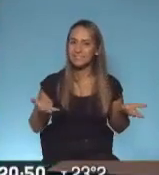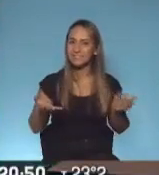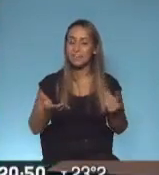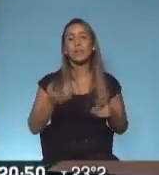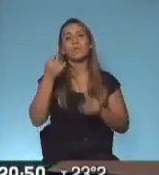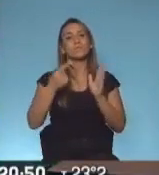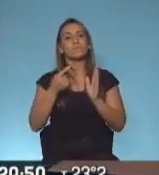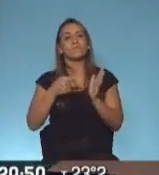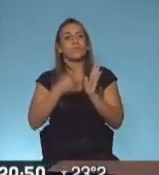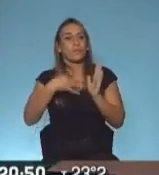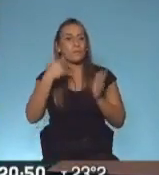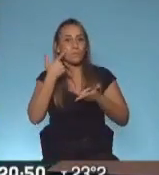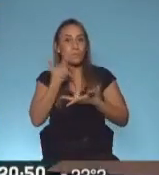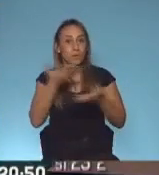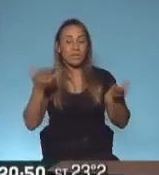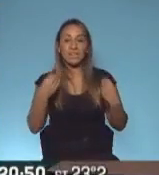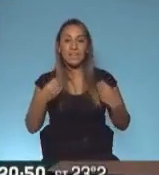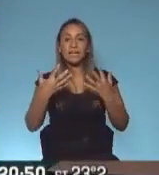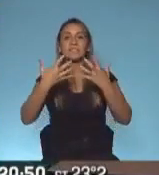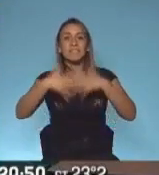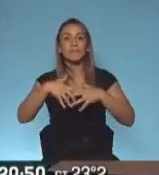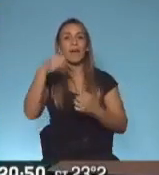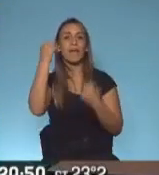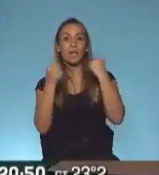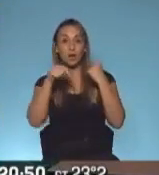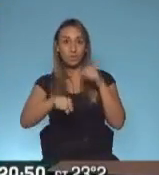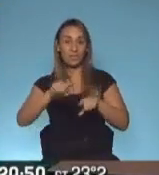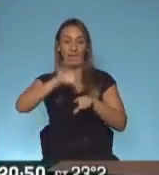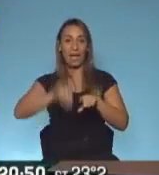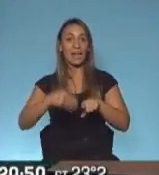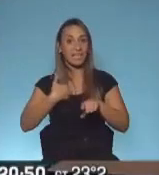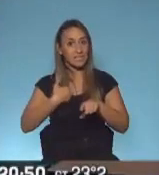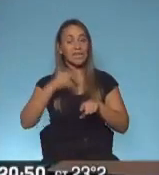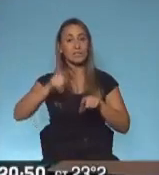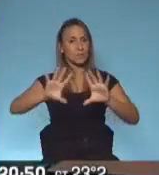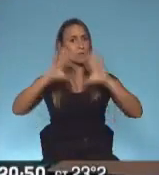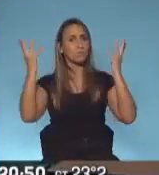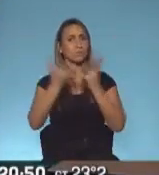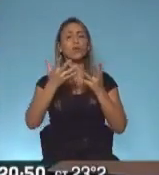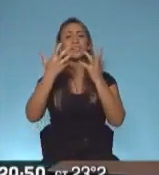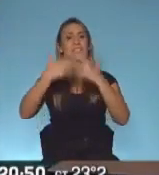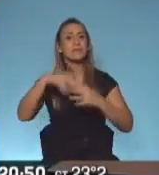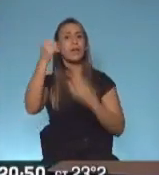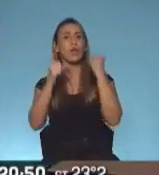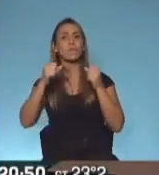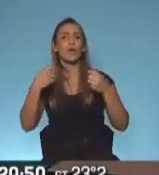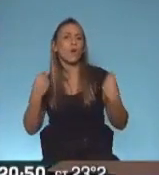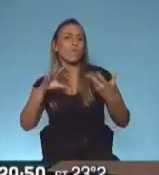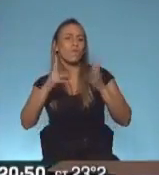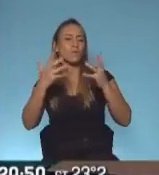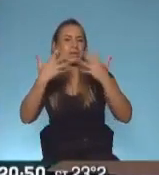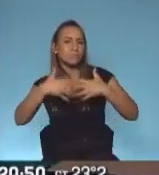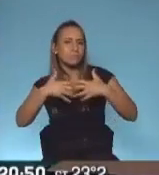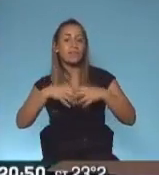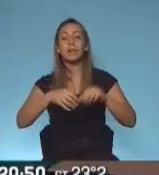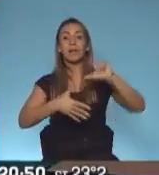es cómo funciona el sistema económico en la Argentina y en el mundo. O sea, este problema de la desigualdad, que en América